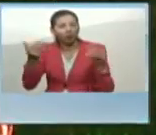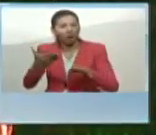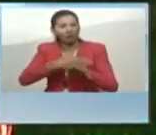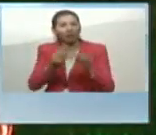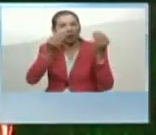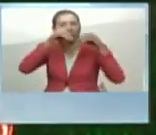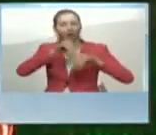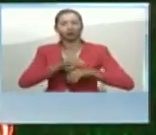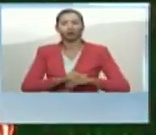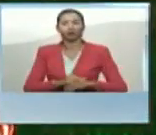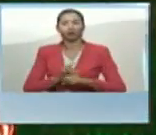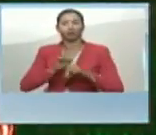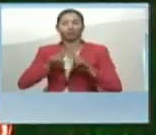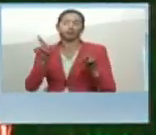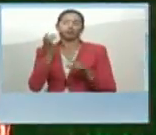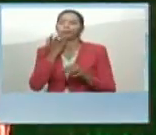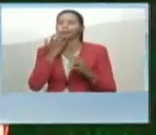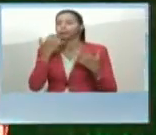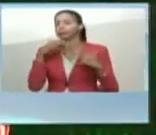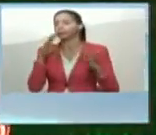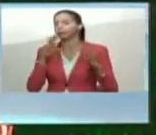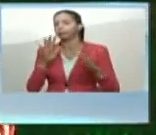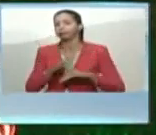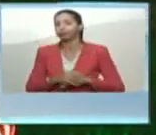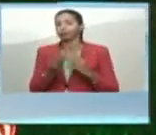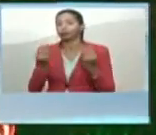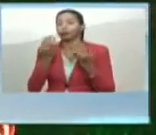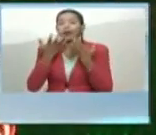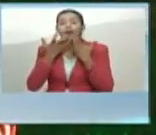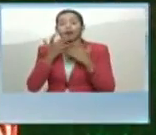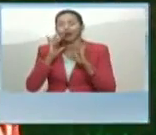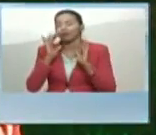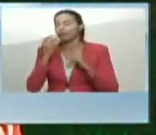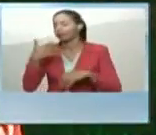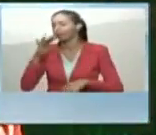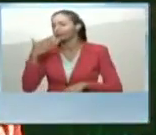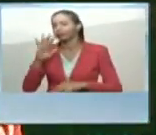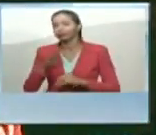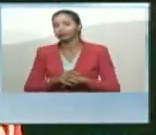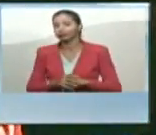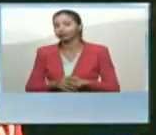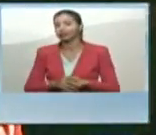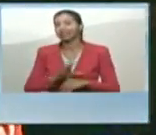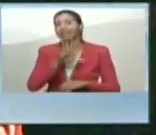Pero como ese le puedo poner 200 ejemplos, 500 ejemplos.